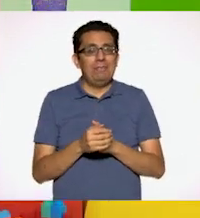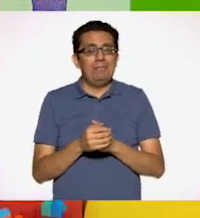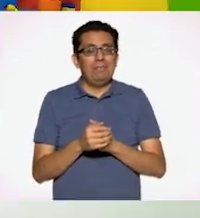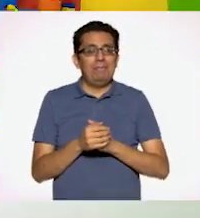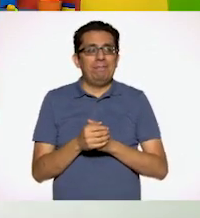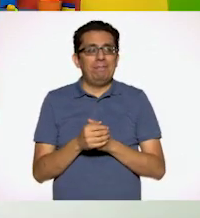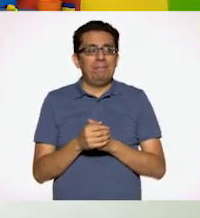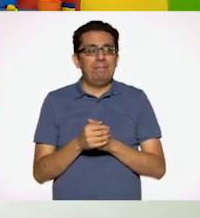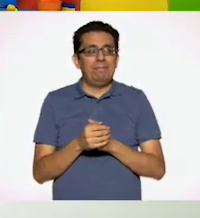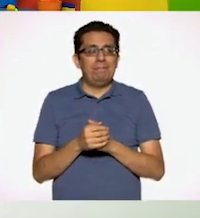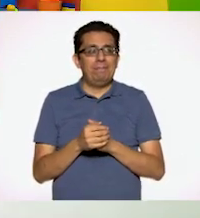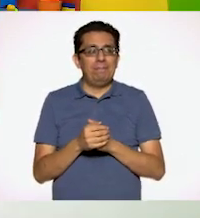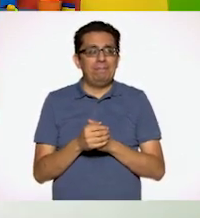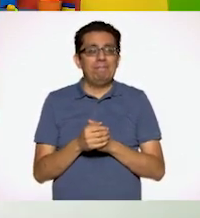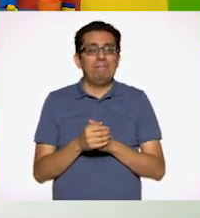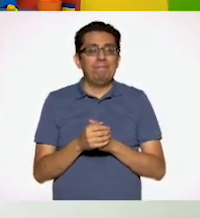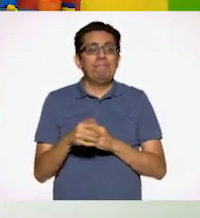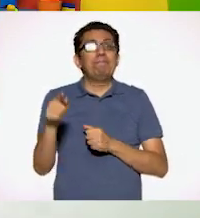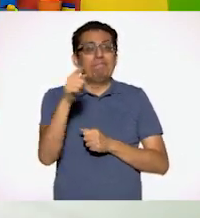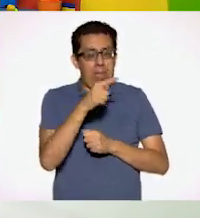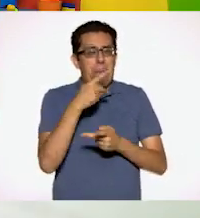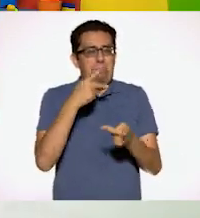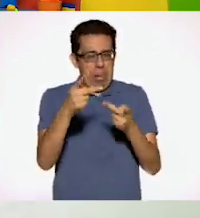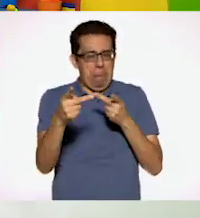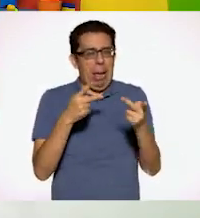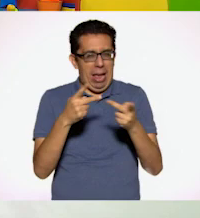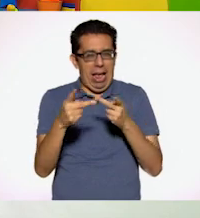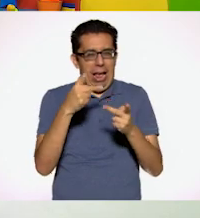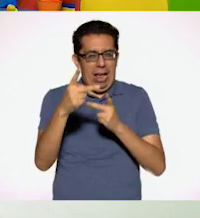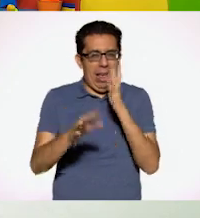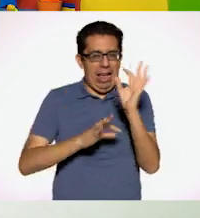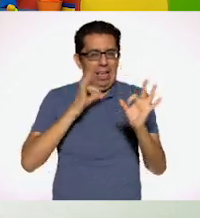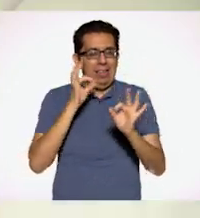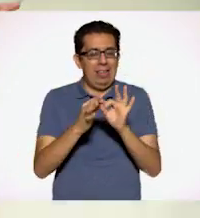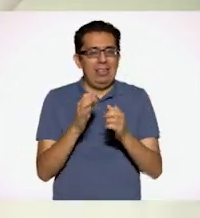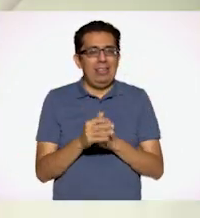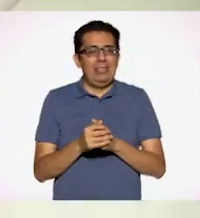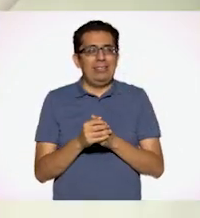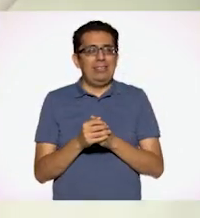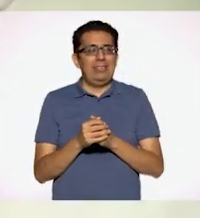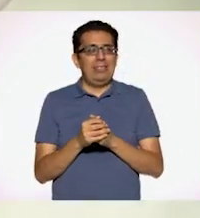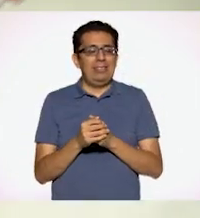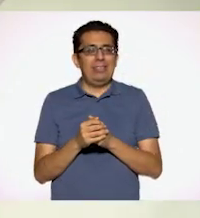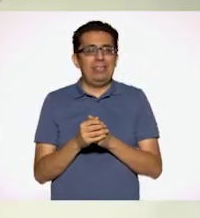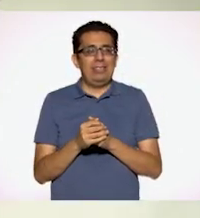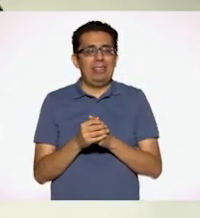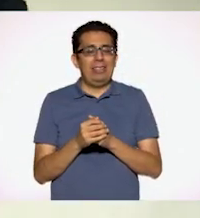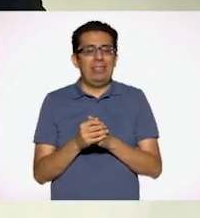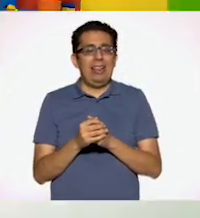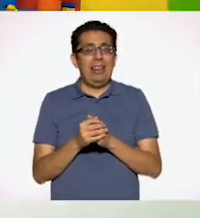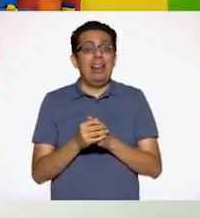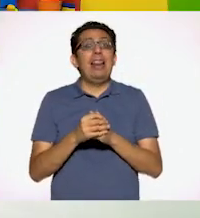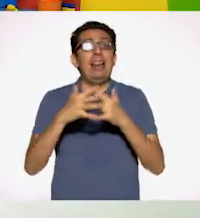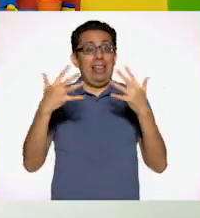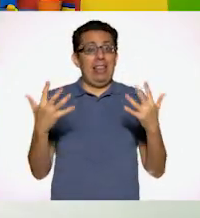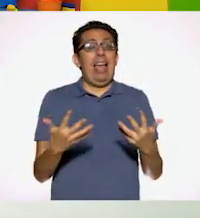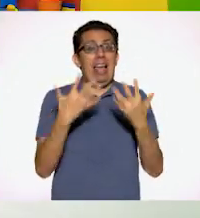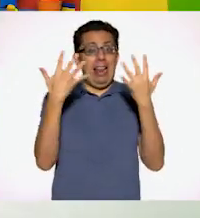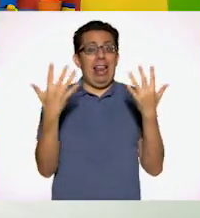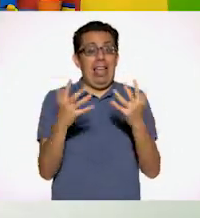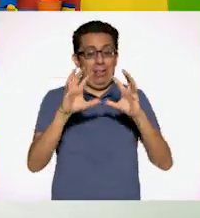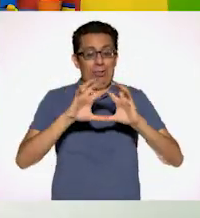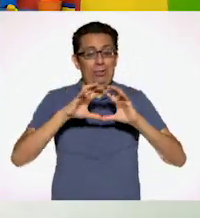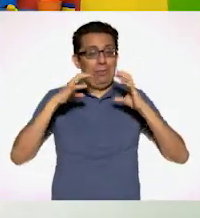¡Atención! ¡Preparar! ¡Preparar! ¡La lechuga!